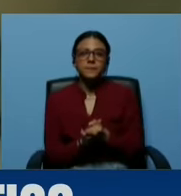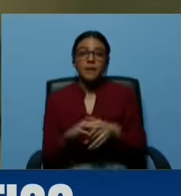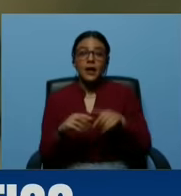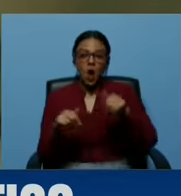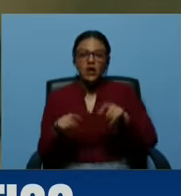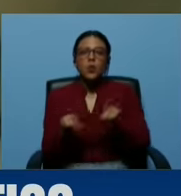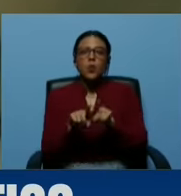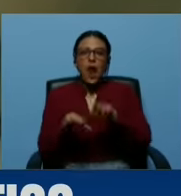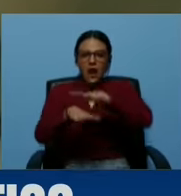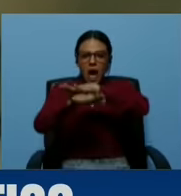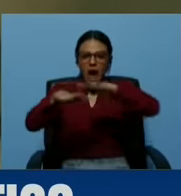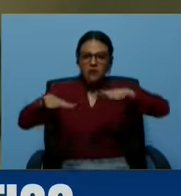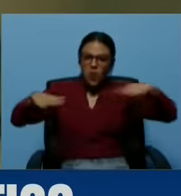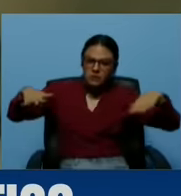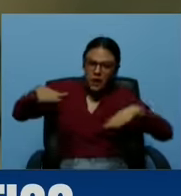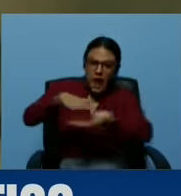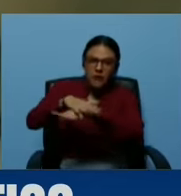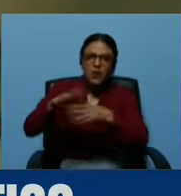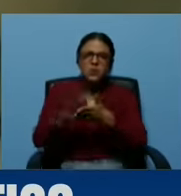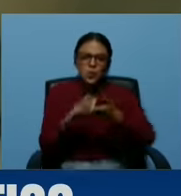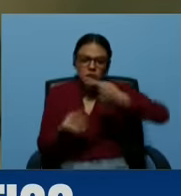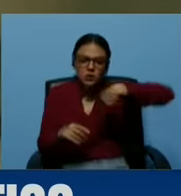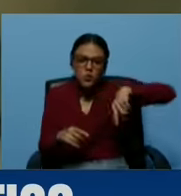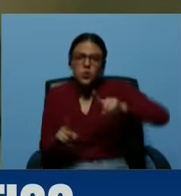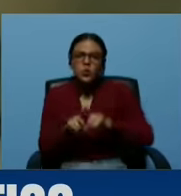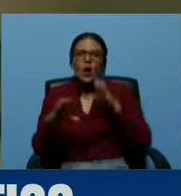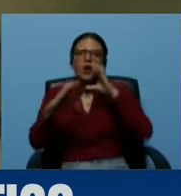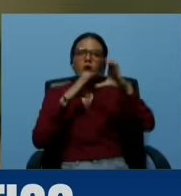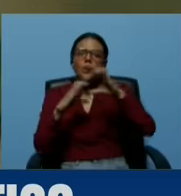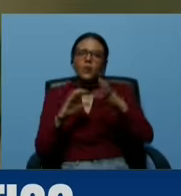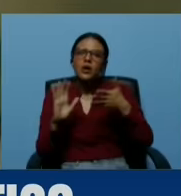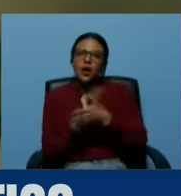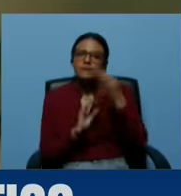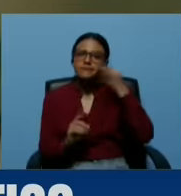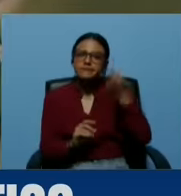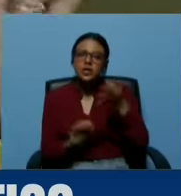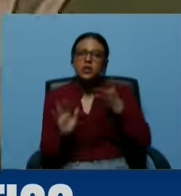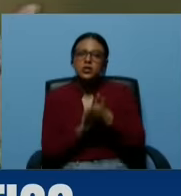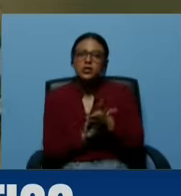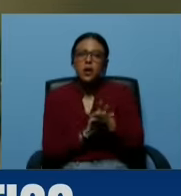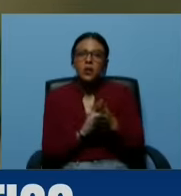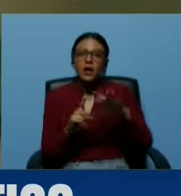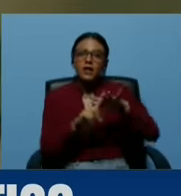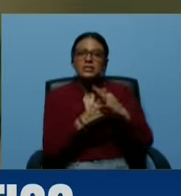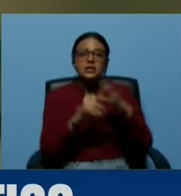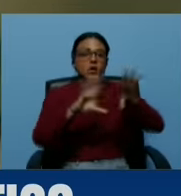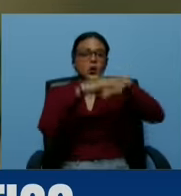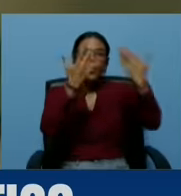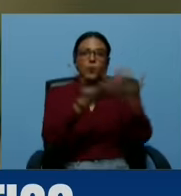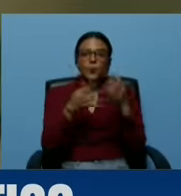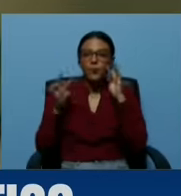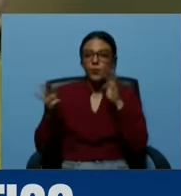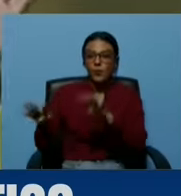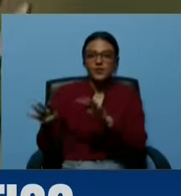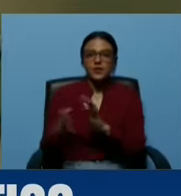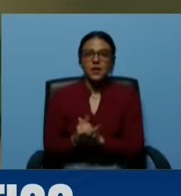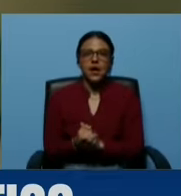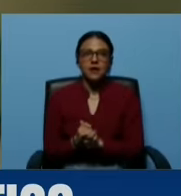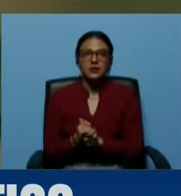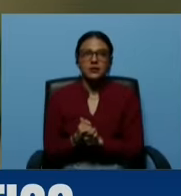tapete comunicacional de la mediática mundial,